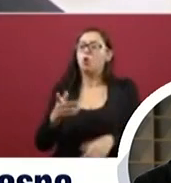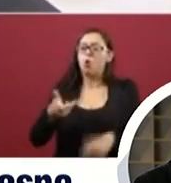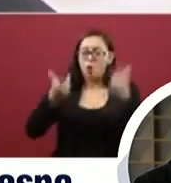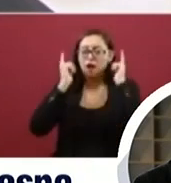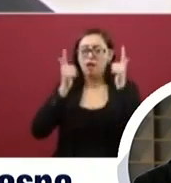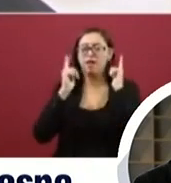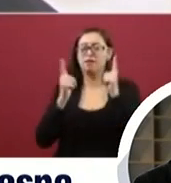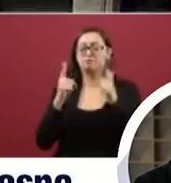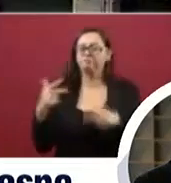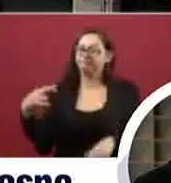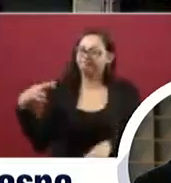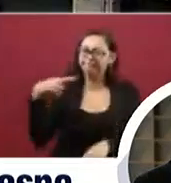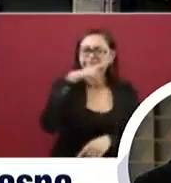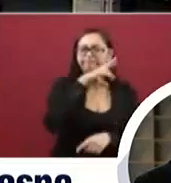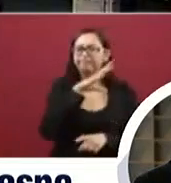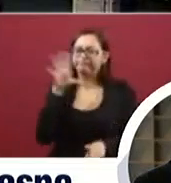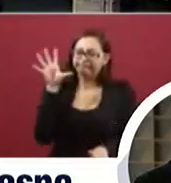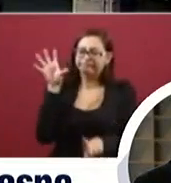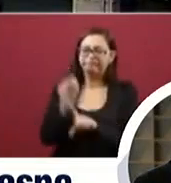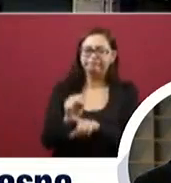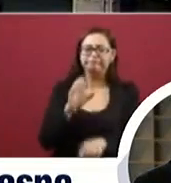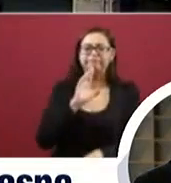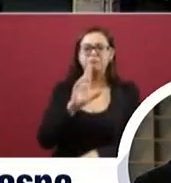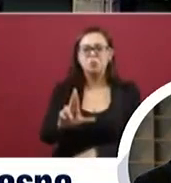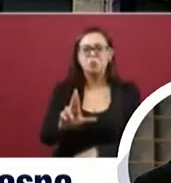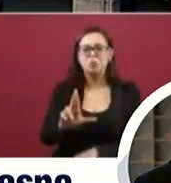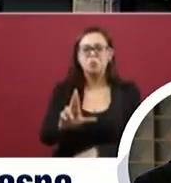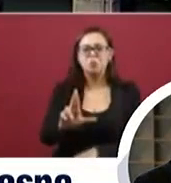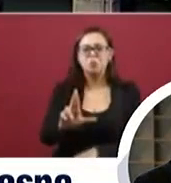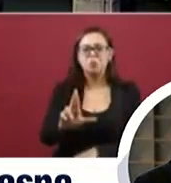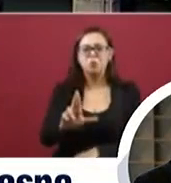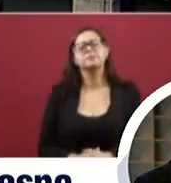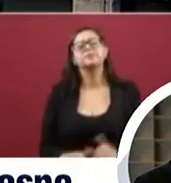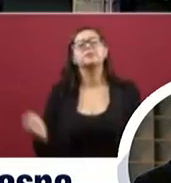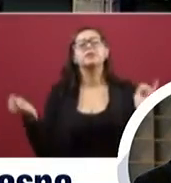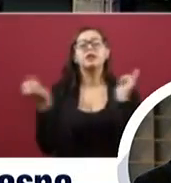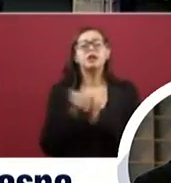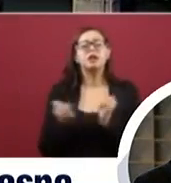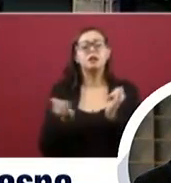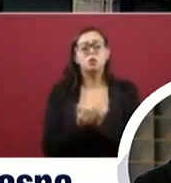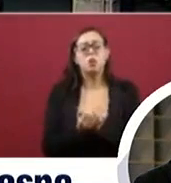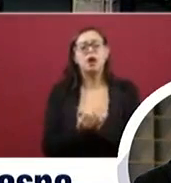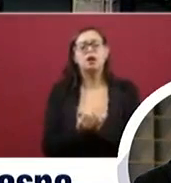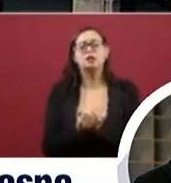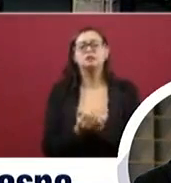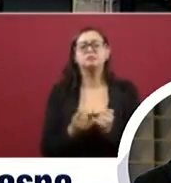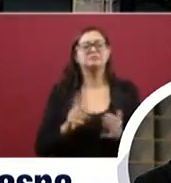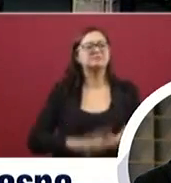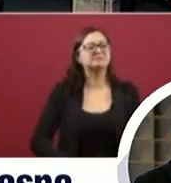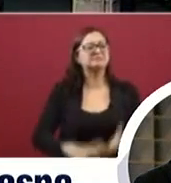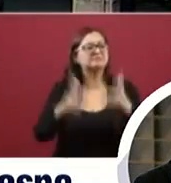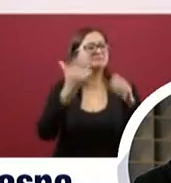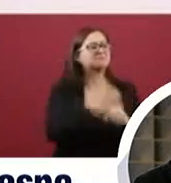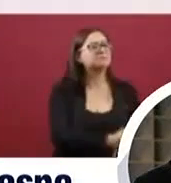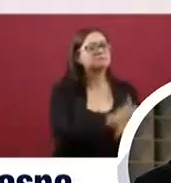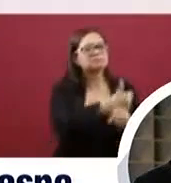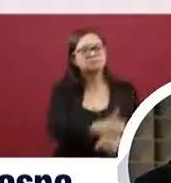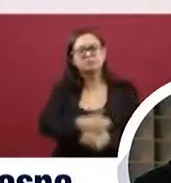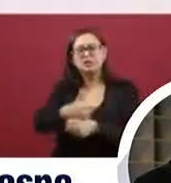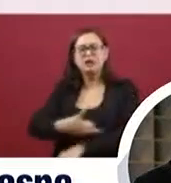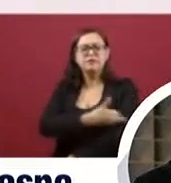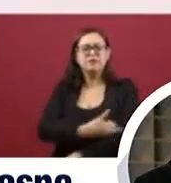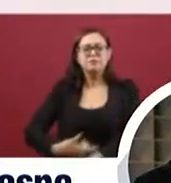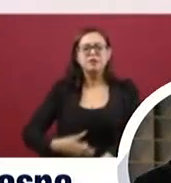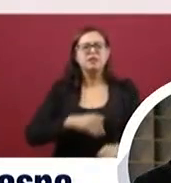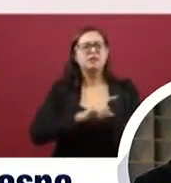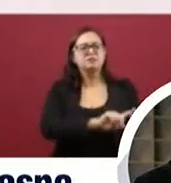mensaje que mandan es, no está entendiendo de qué se trata esto, no entiende la dinámica de los mercados financieros